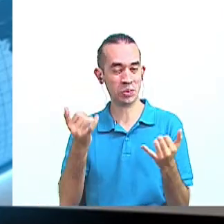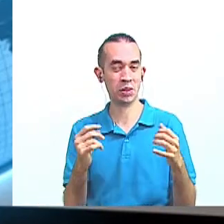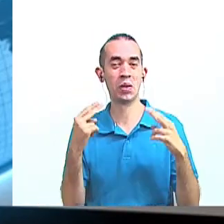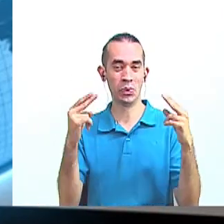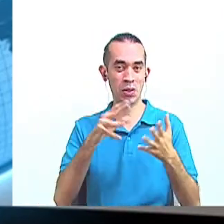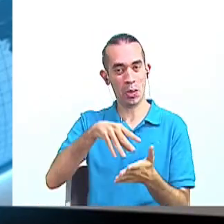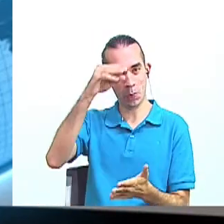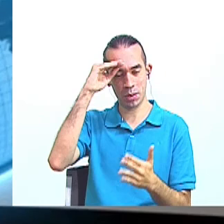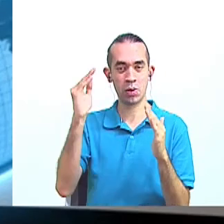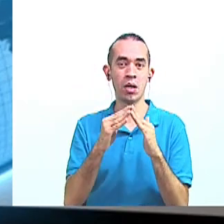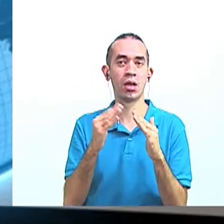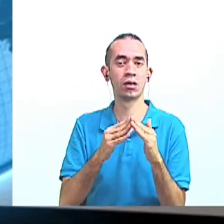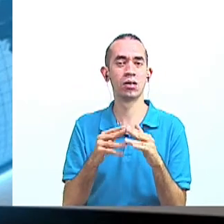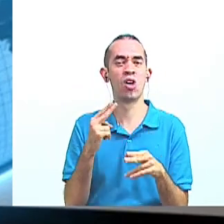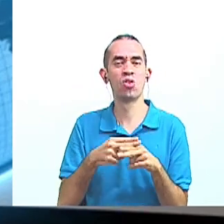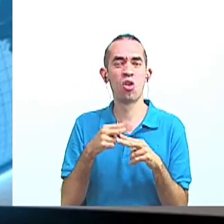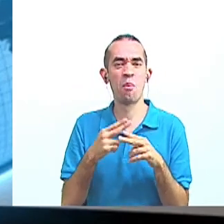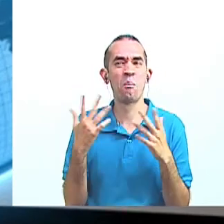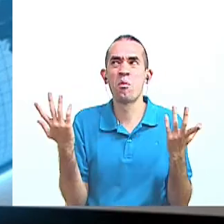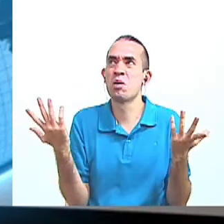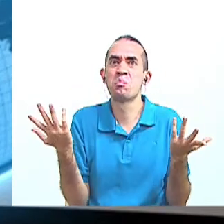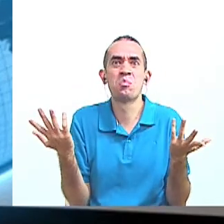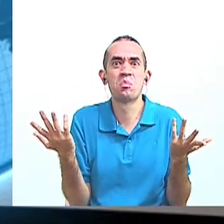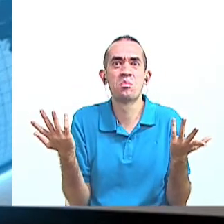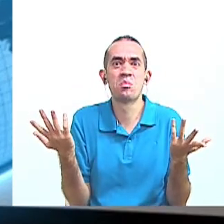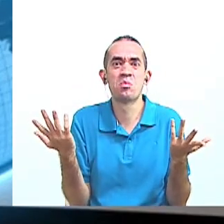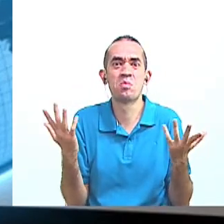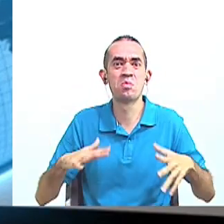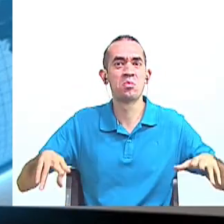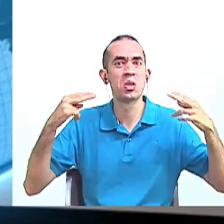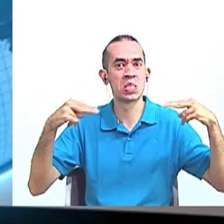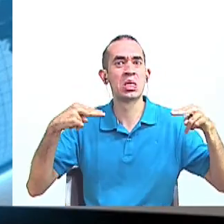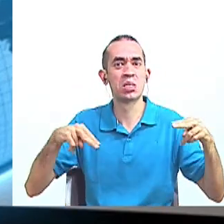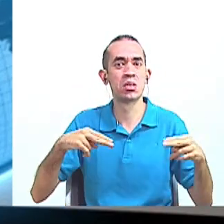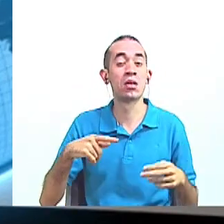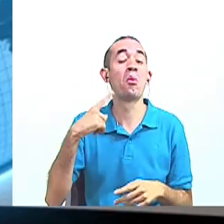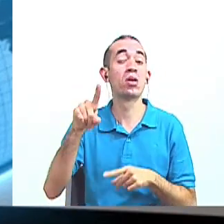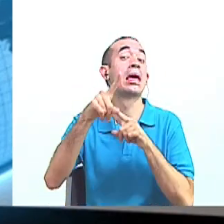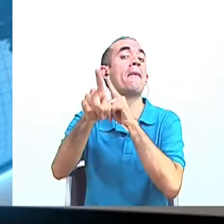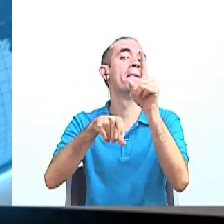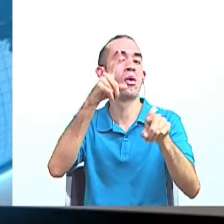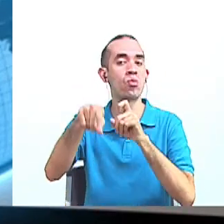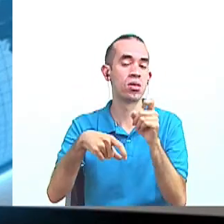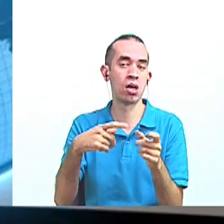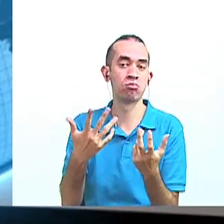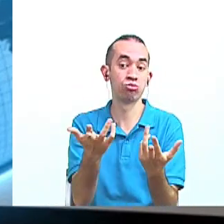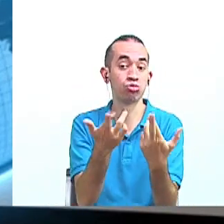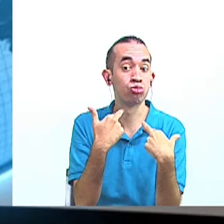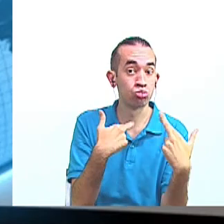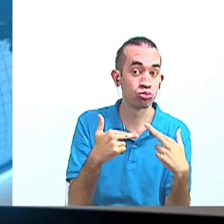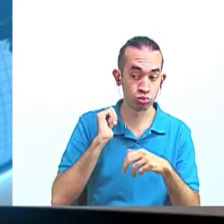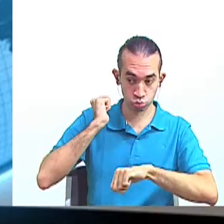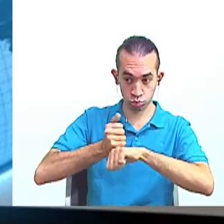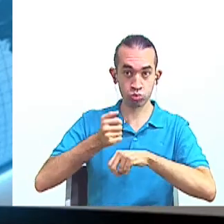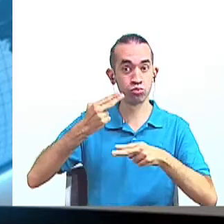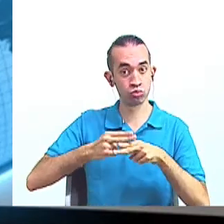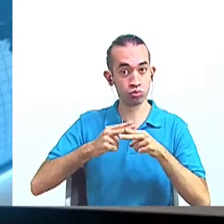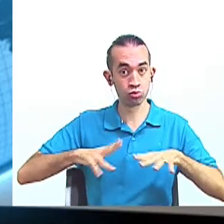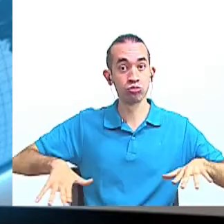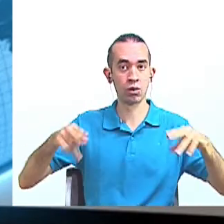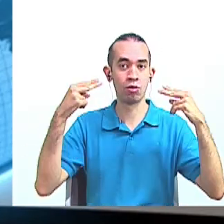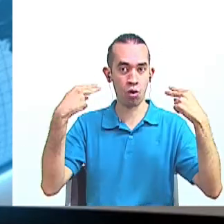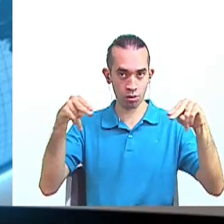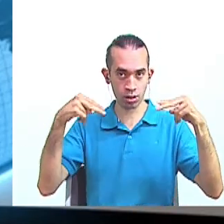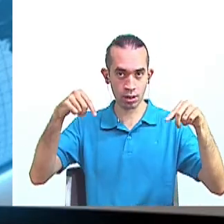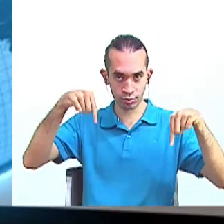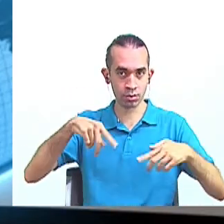en Casa. ¿Qué nombre le pondrías? Vamos a hacer ahí una encuestita para ver si le podemos nombre a el